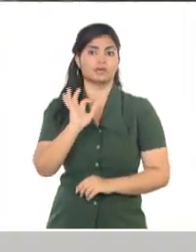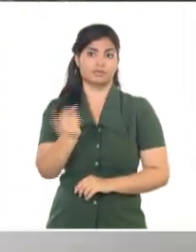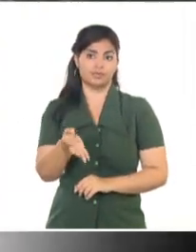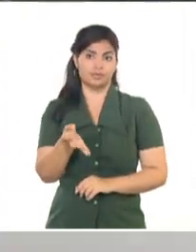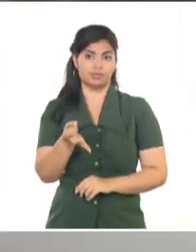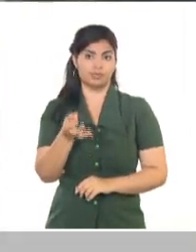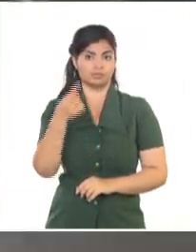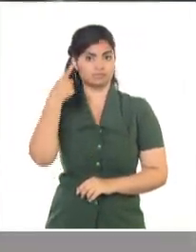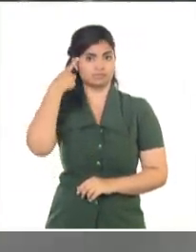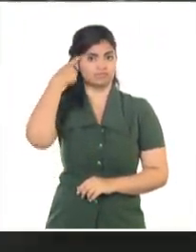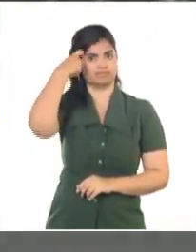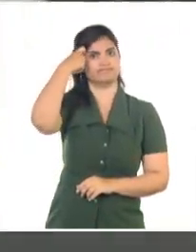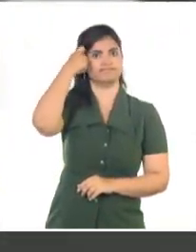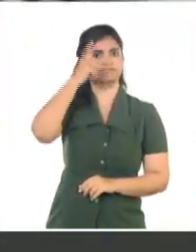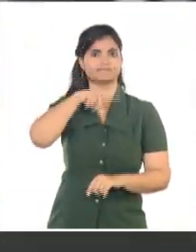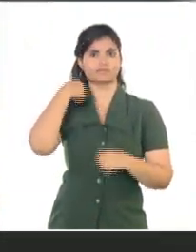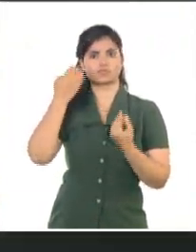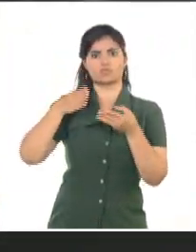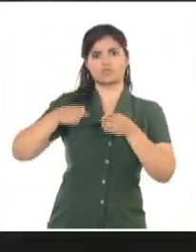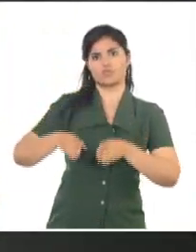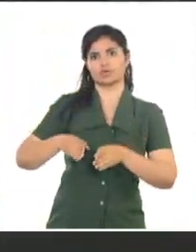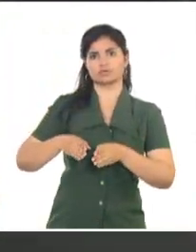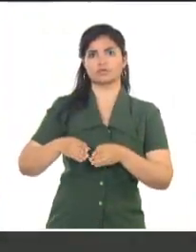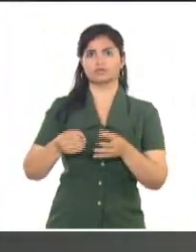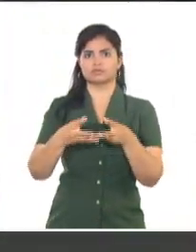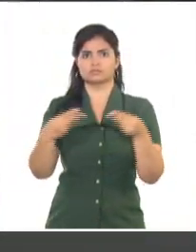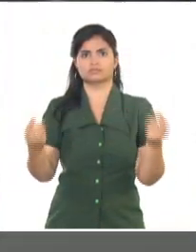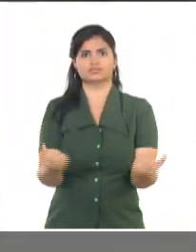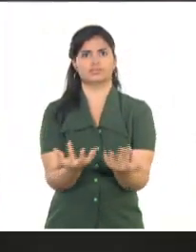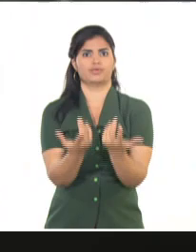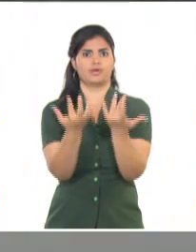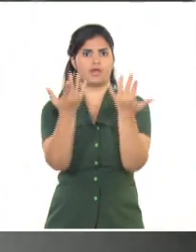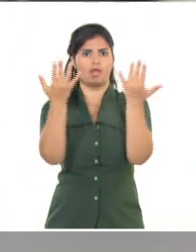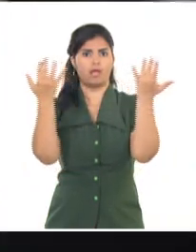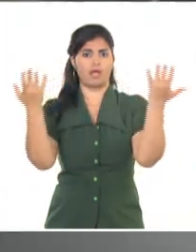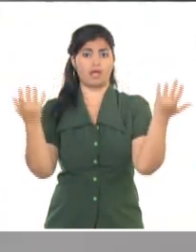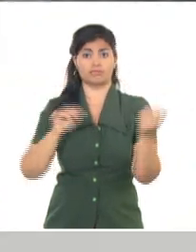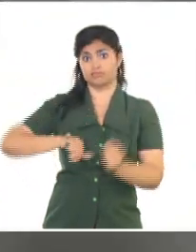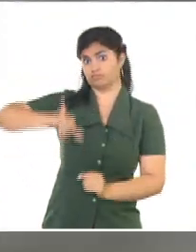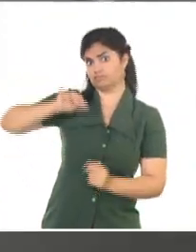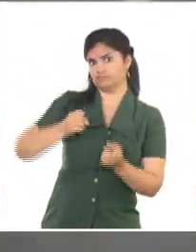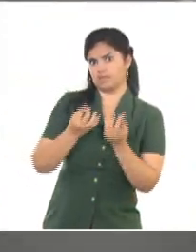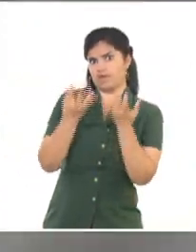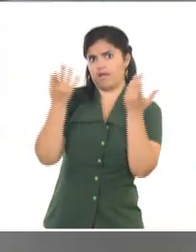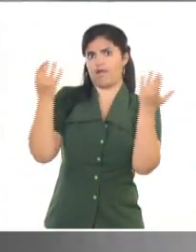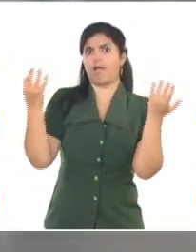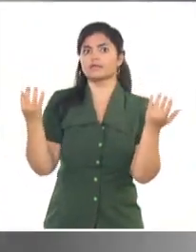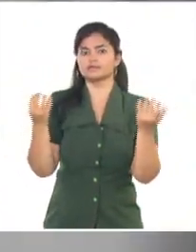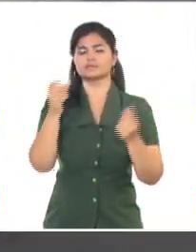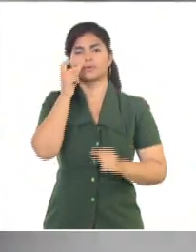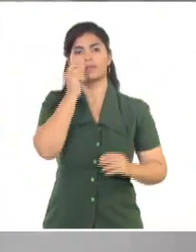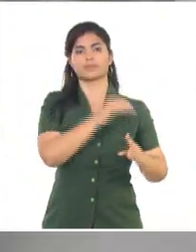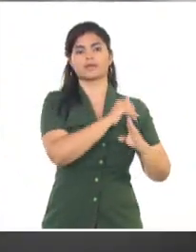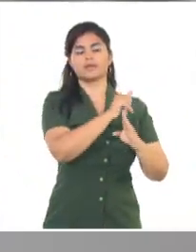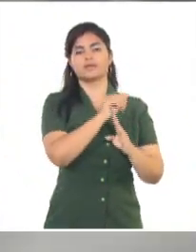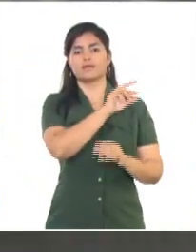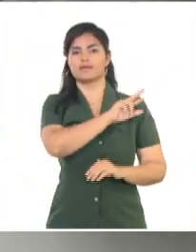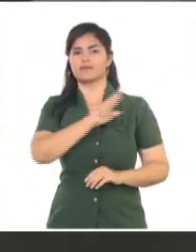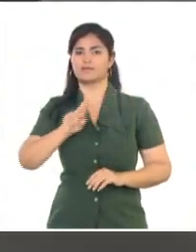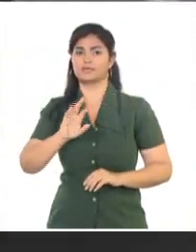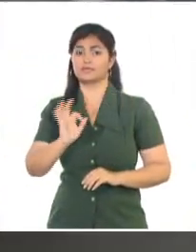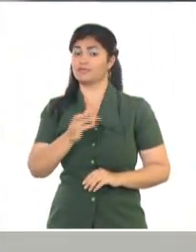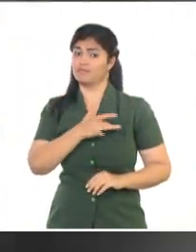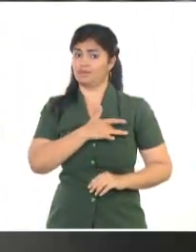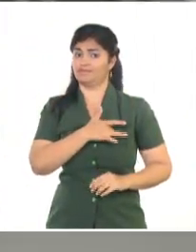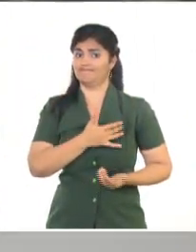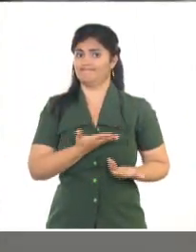patriota, cayendo su cadáver entre una hierba muy alta. El líder histórico de la Revolución Cubana, Fidel Castro, siempre llevó muy en lo